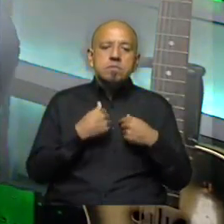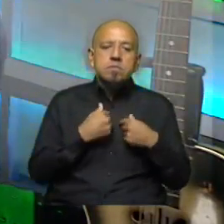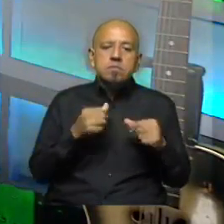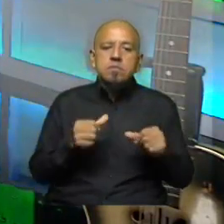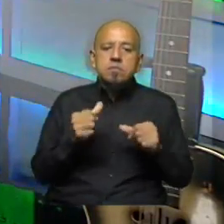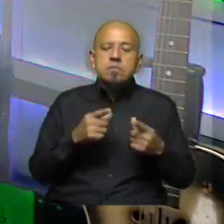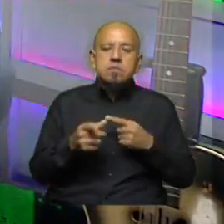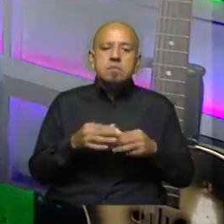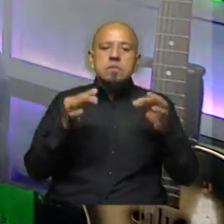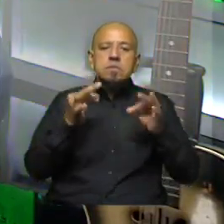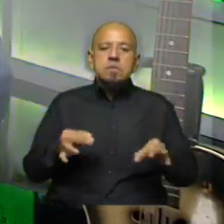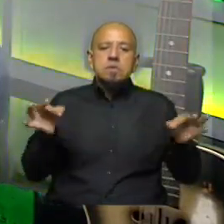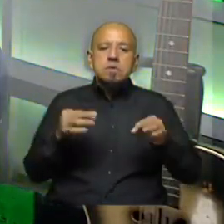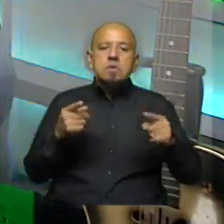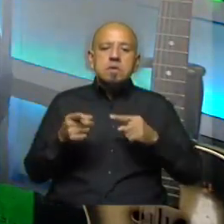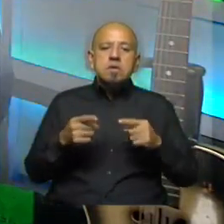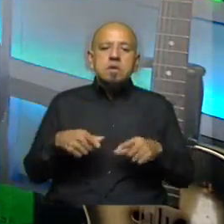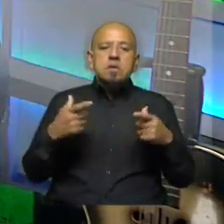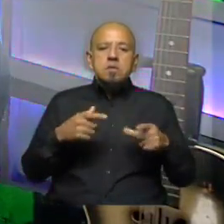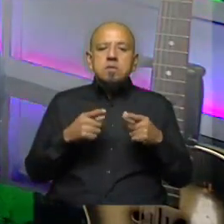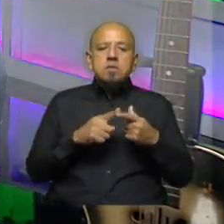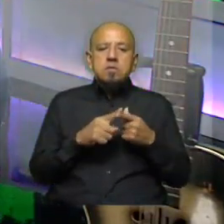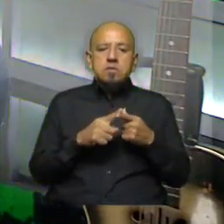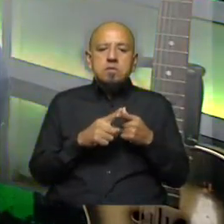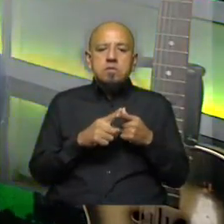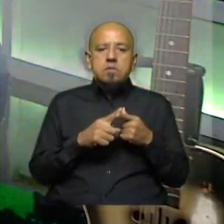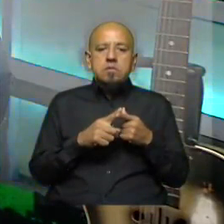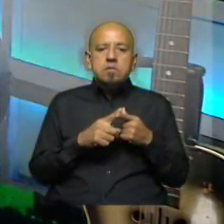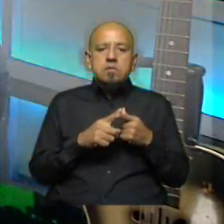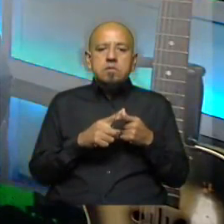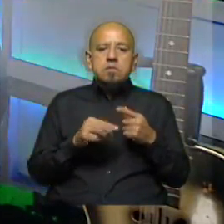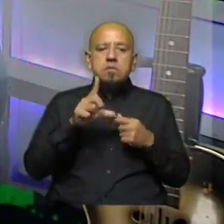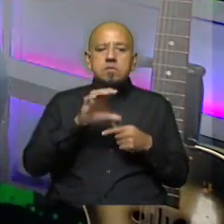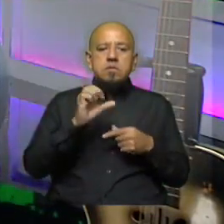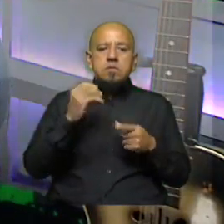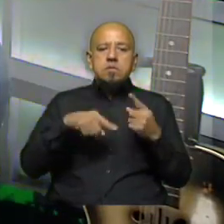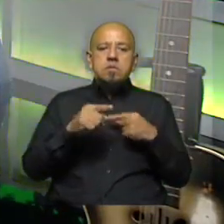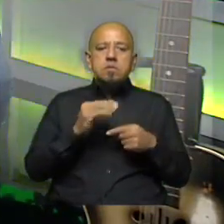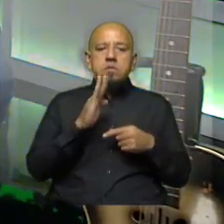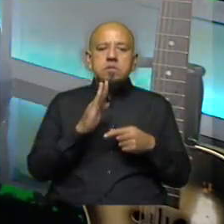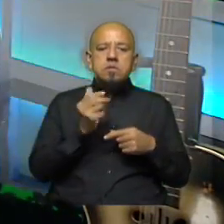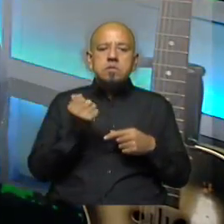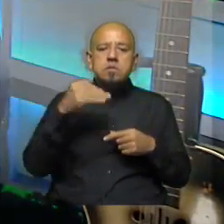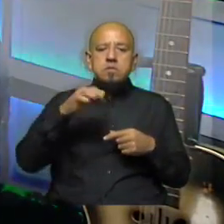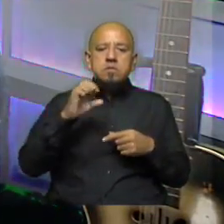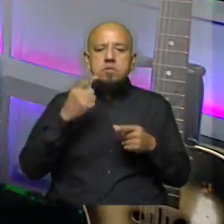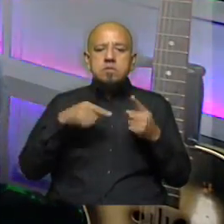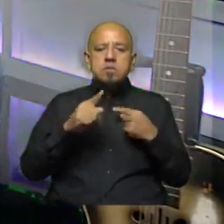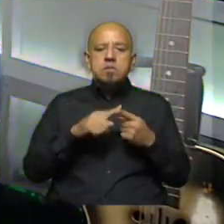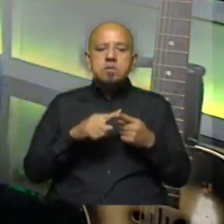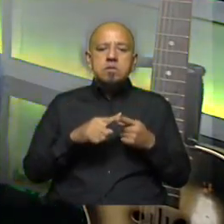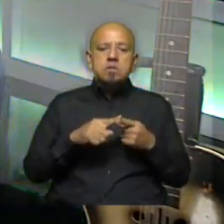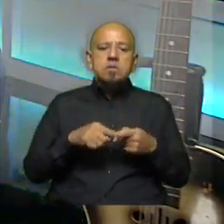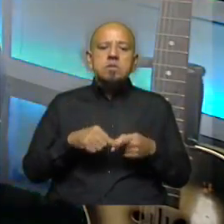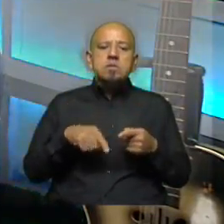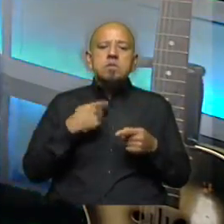música porque es lo que más me gusta y por suerte tengo a Leo en la guitarra, a Pamela, el resto de la banda que no está acá presente pero va a